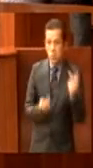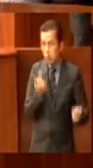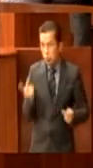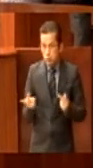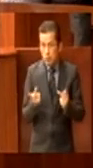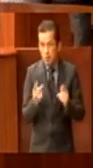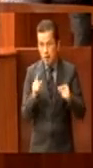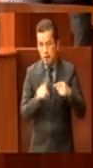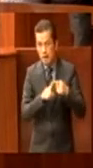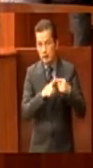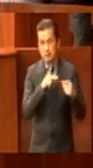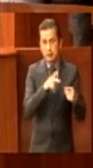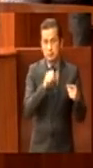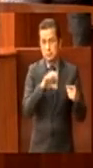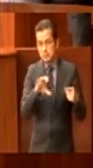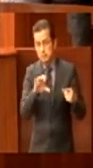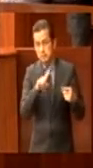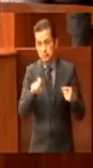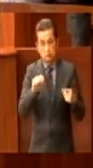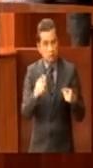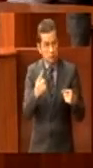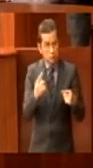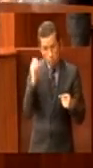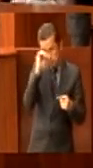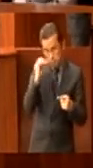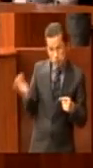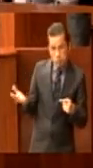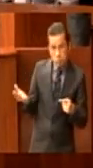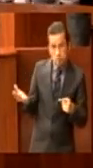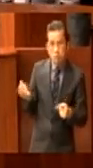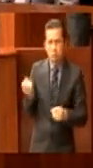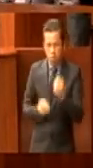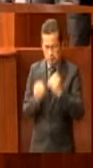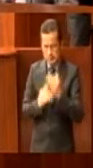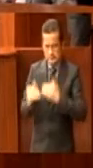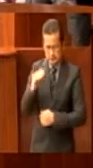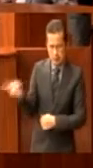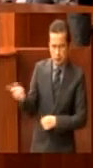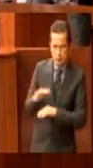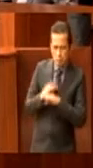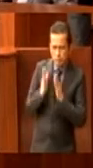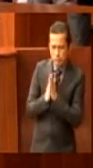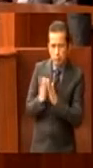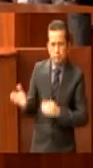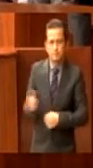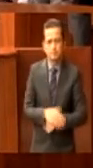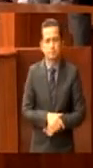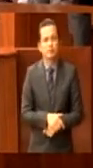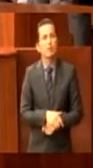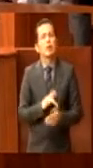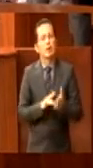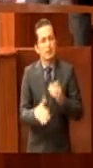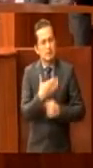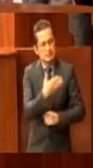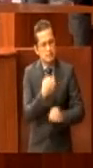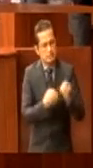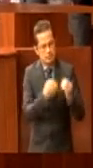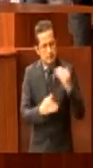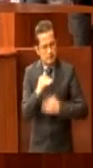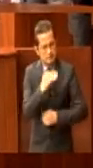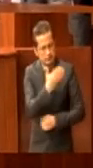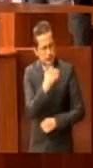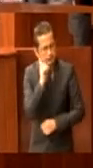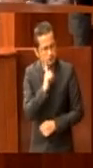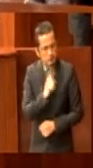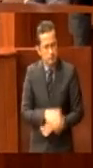sobre el central 171 magistrada por favor gracias magistrada muy amable con